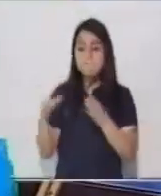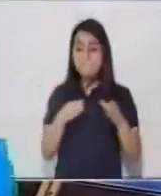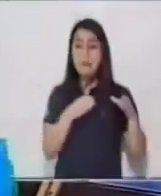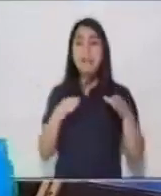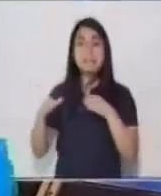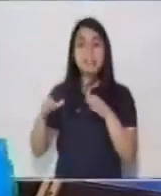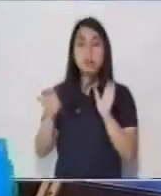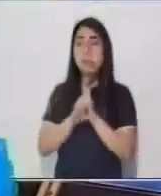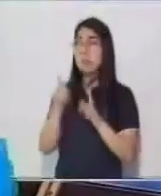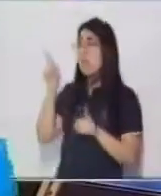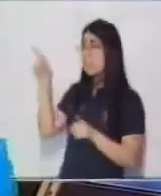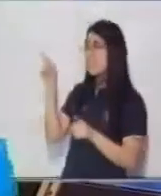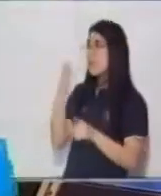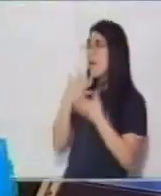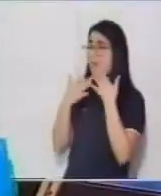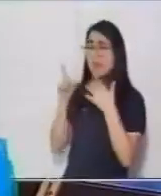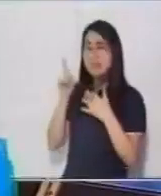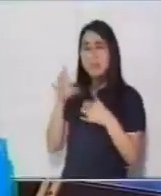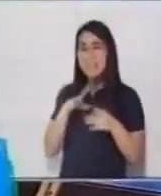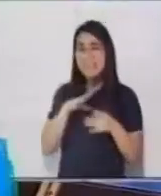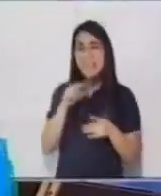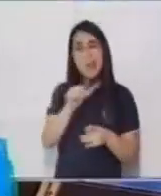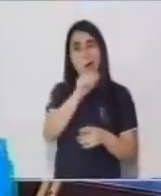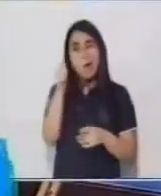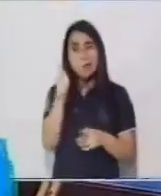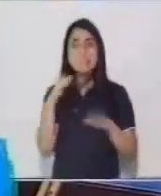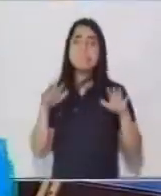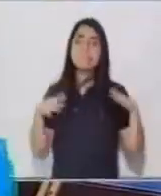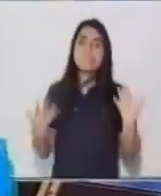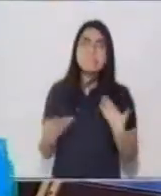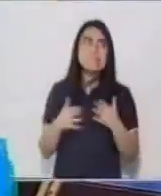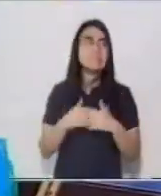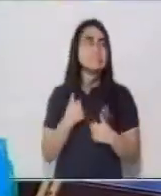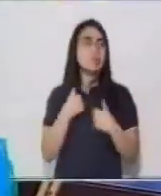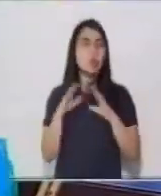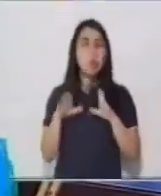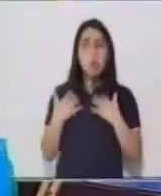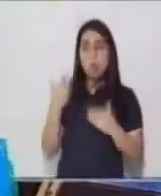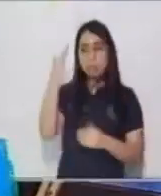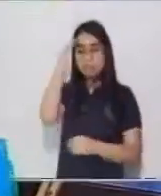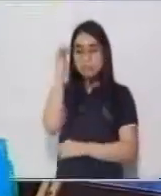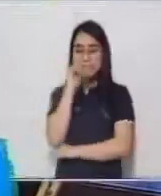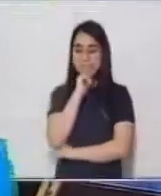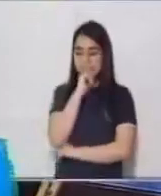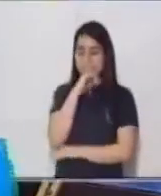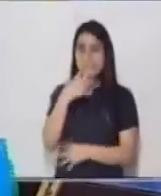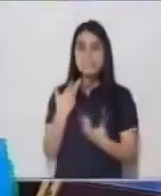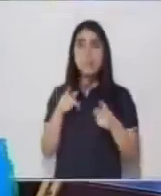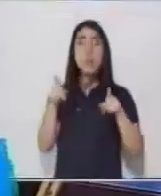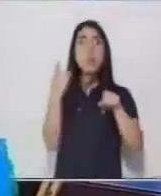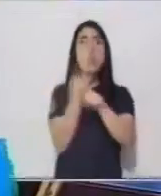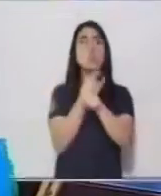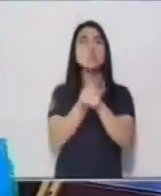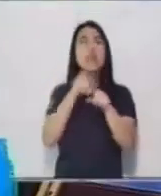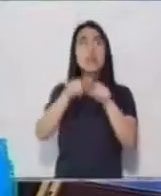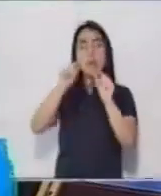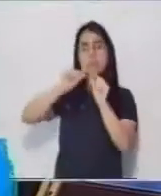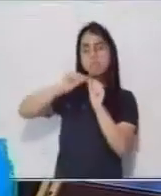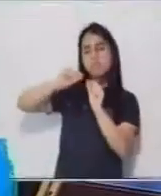Si no tiene este color, lo que vamos a hacer es, vamos a tomar un pincho, vamos a pinchar el